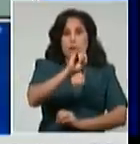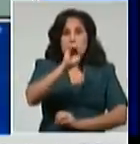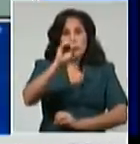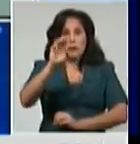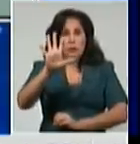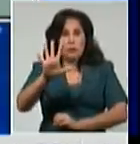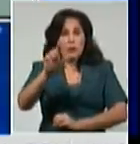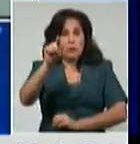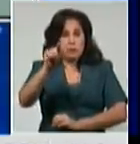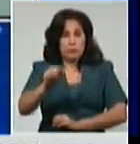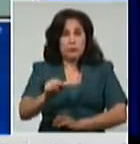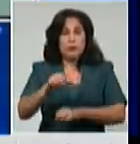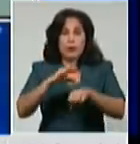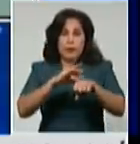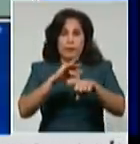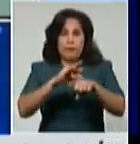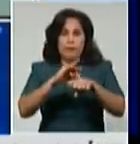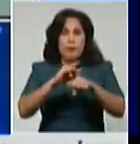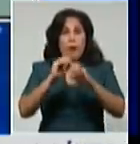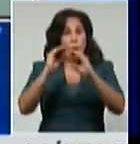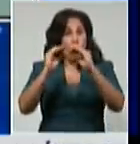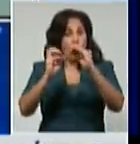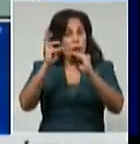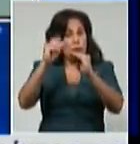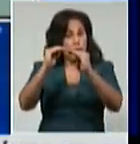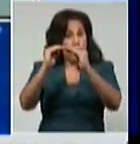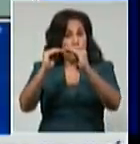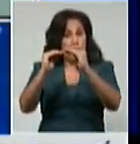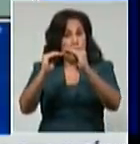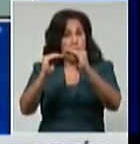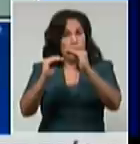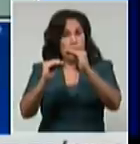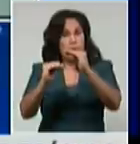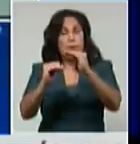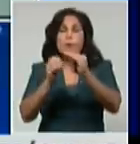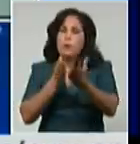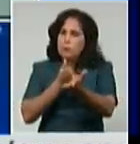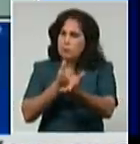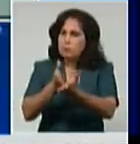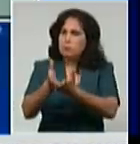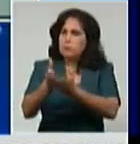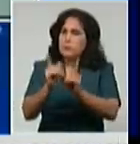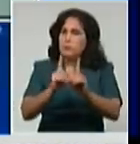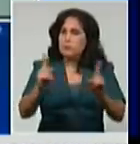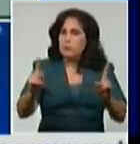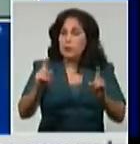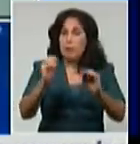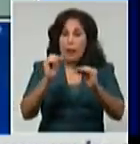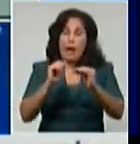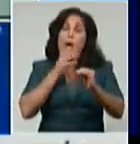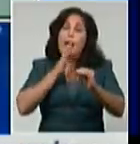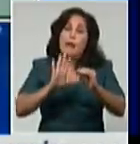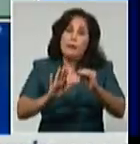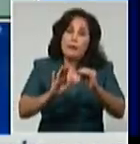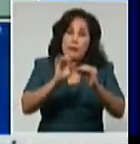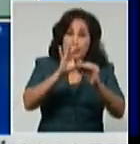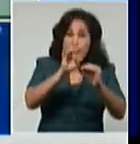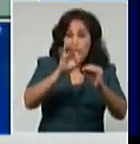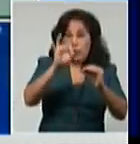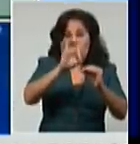es una cifra que parece, si mantenemos todas las medidas, que va a quedar por debajo de este